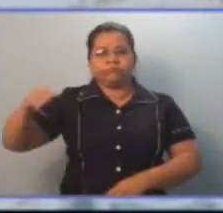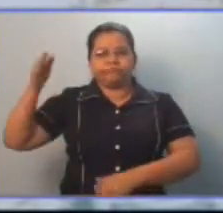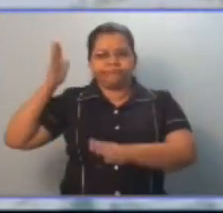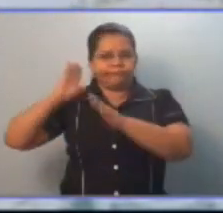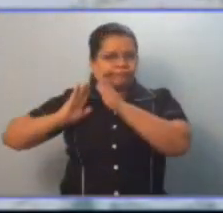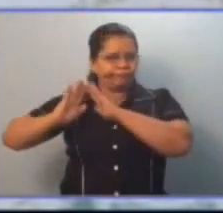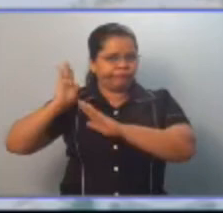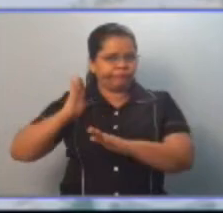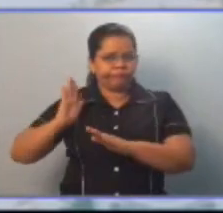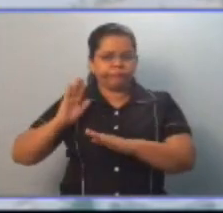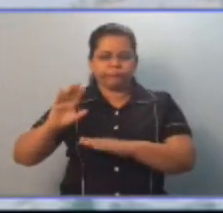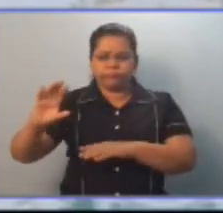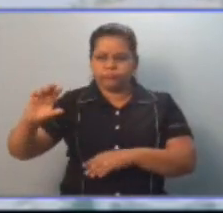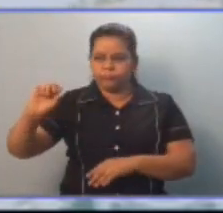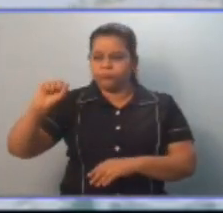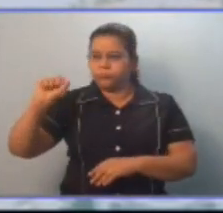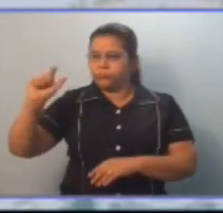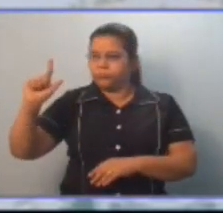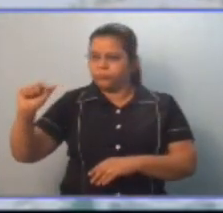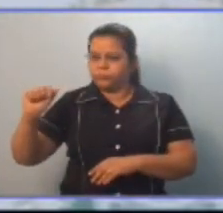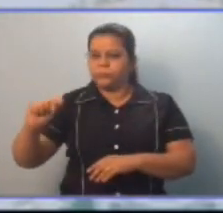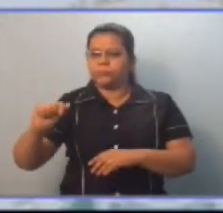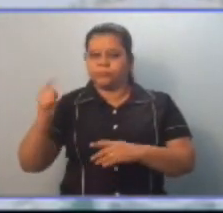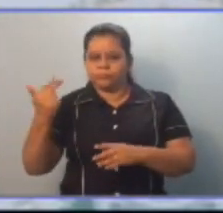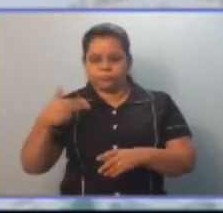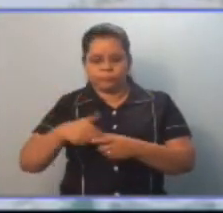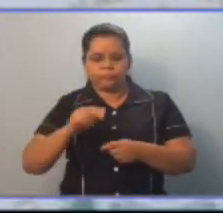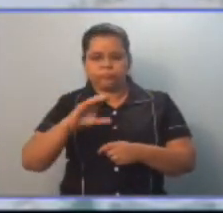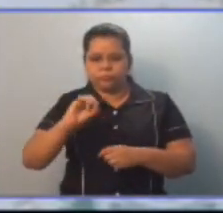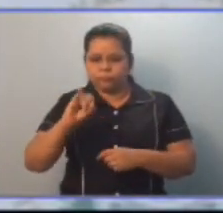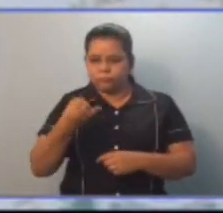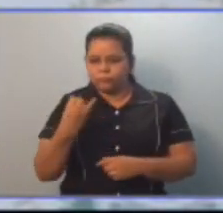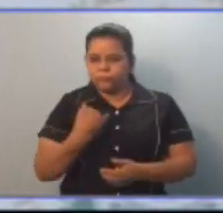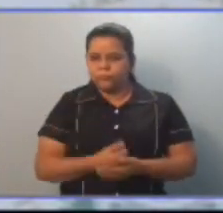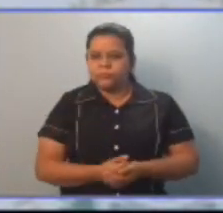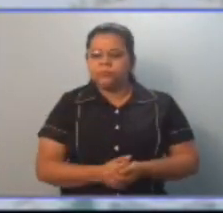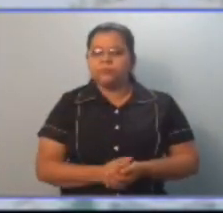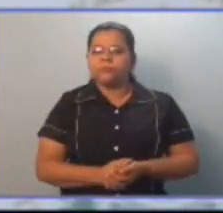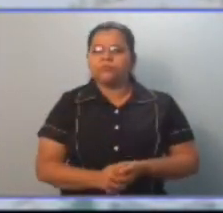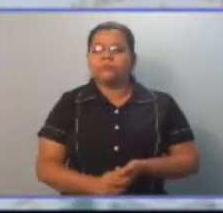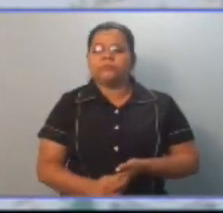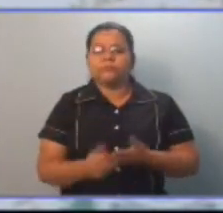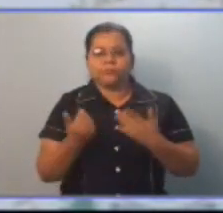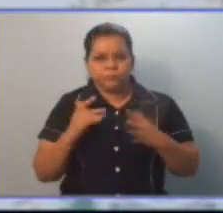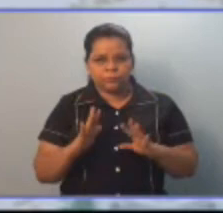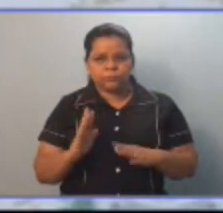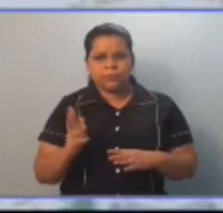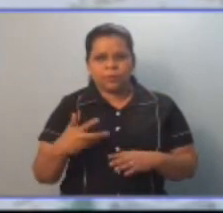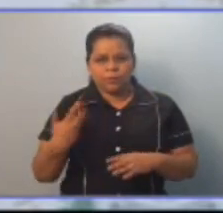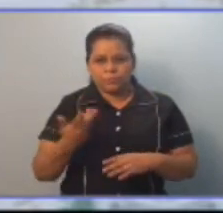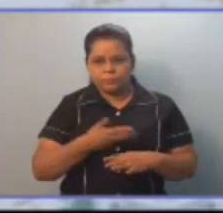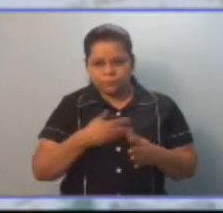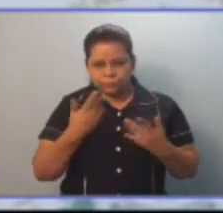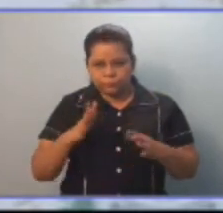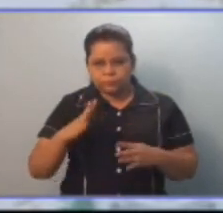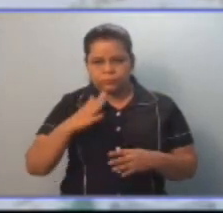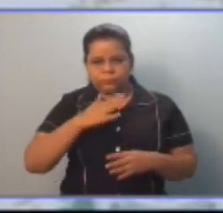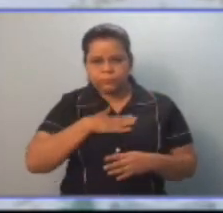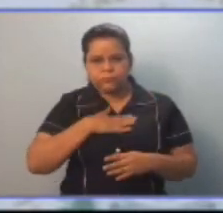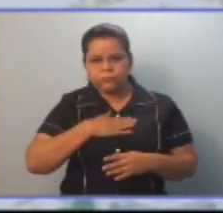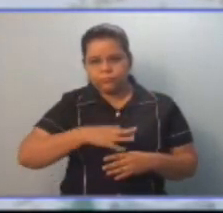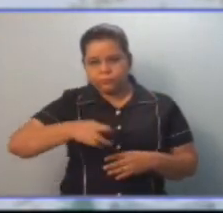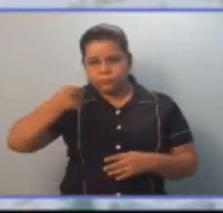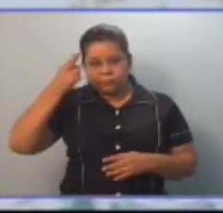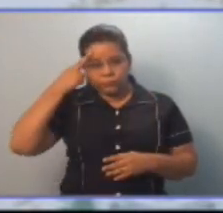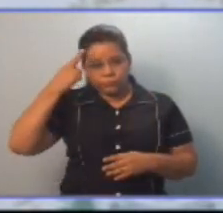Históricamente, la Sala de lo Constitucional es parte de la Honorable Corte Suprema de Justicia. Ahí es una